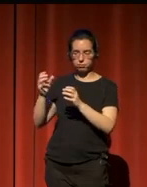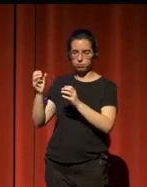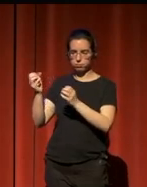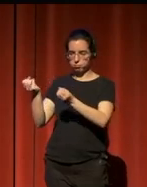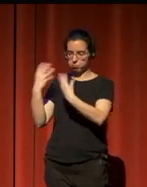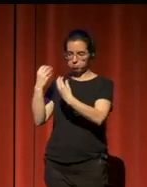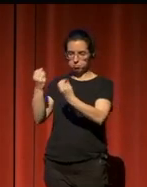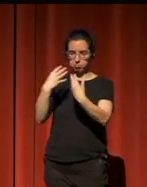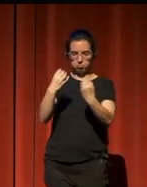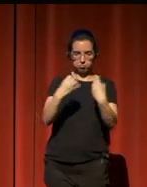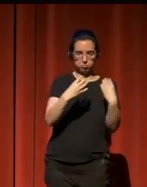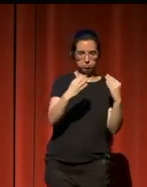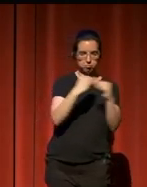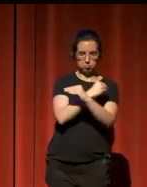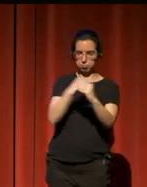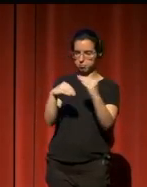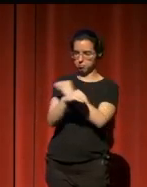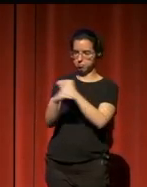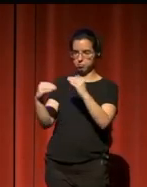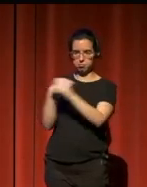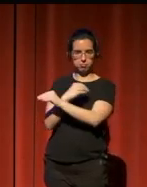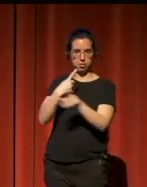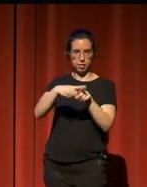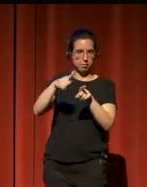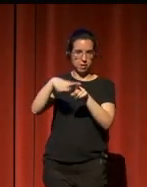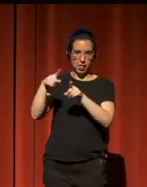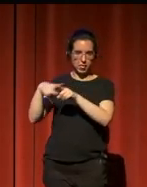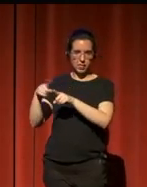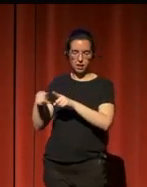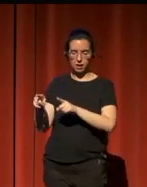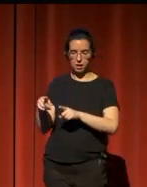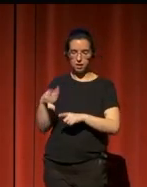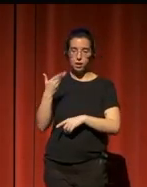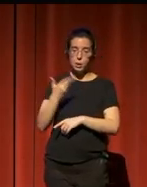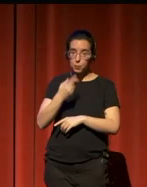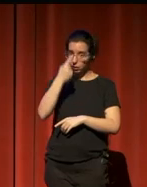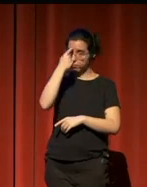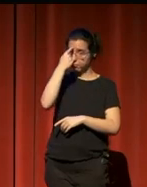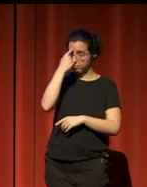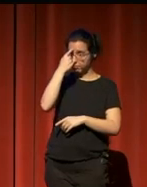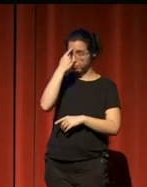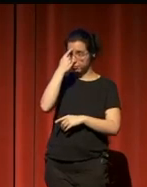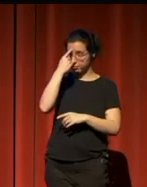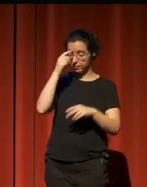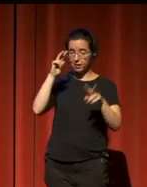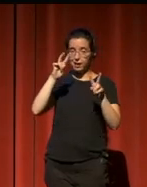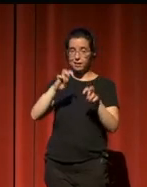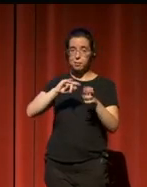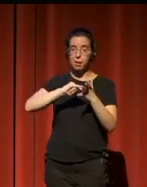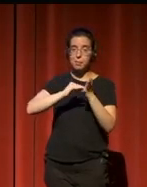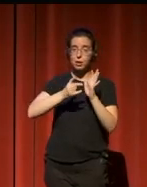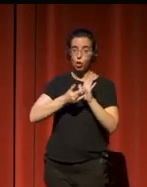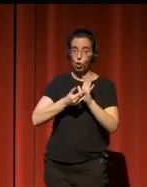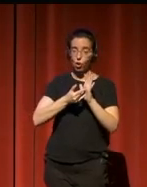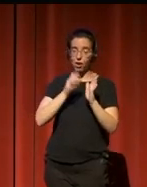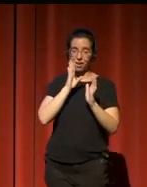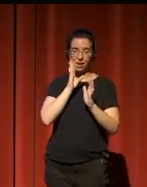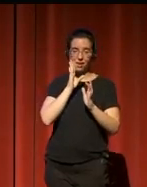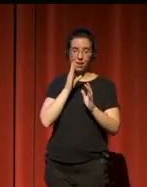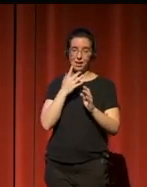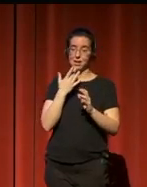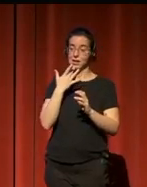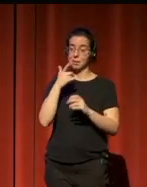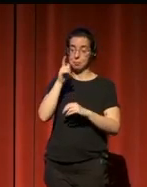esto Tenemos que tener en cuenta que si no lo he enfatizado suficientemente la metodología que las personas